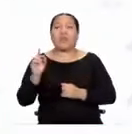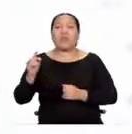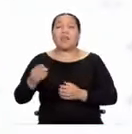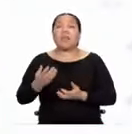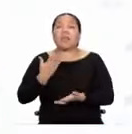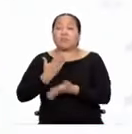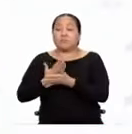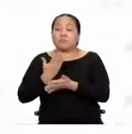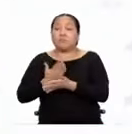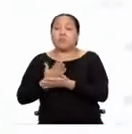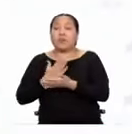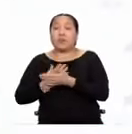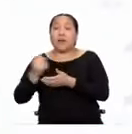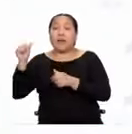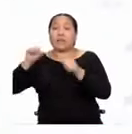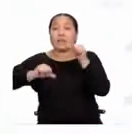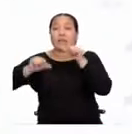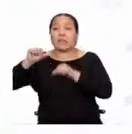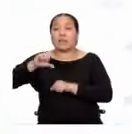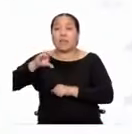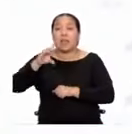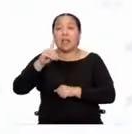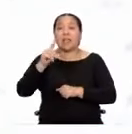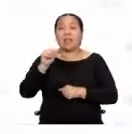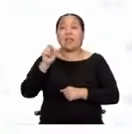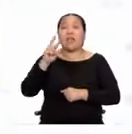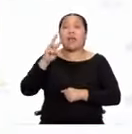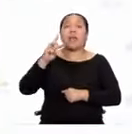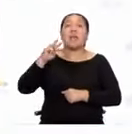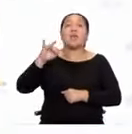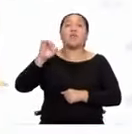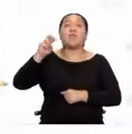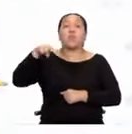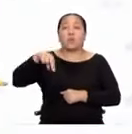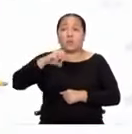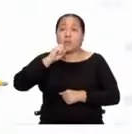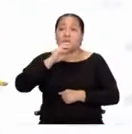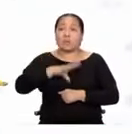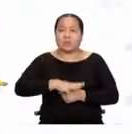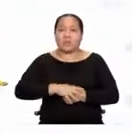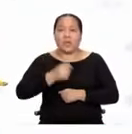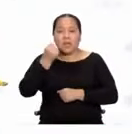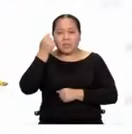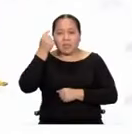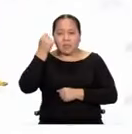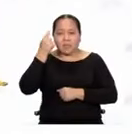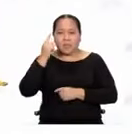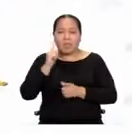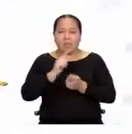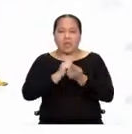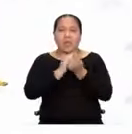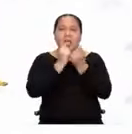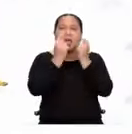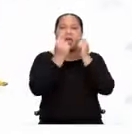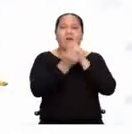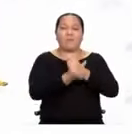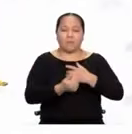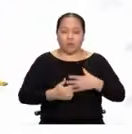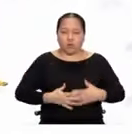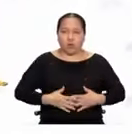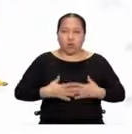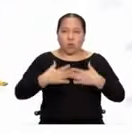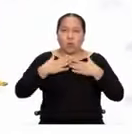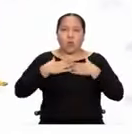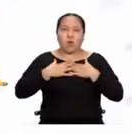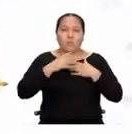Darwin es una de las piezas clave para poder entender la evolución biológica de las especies.